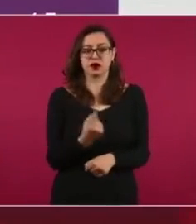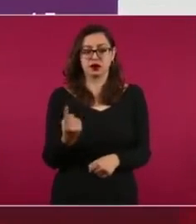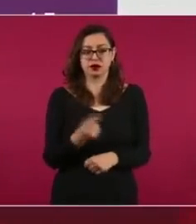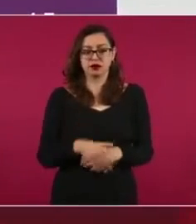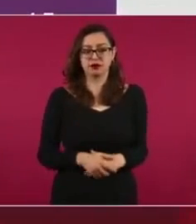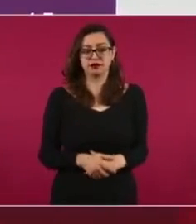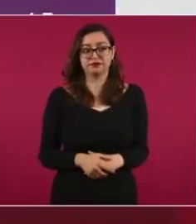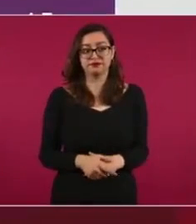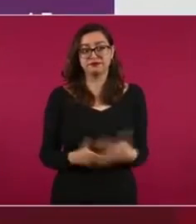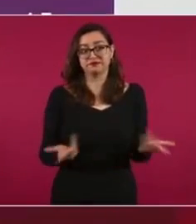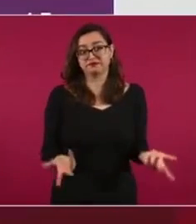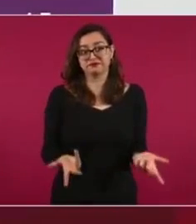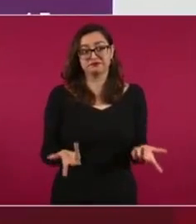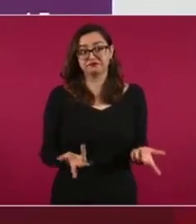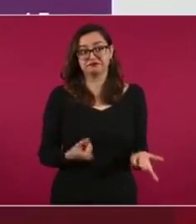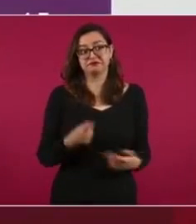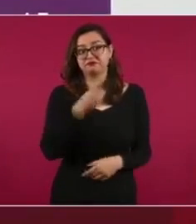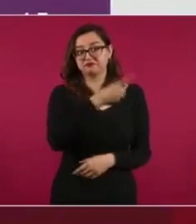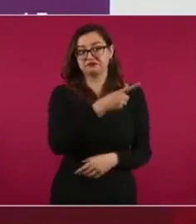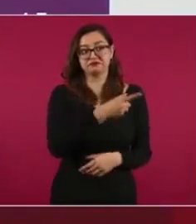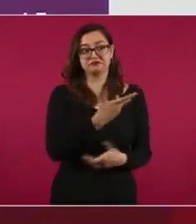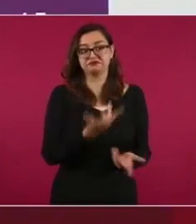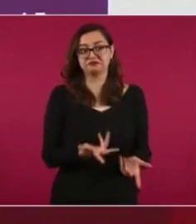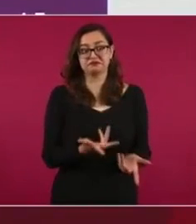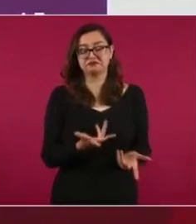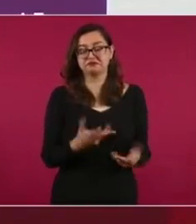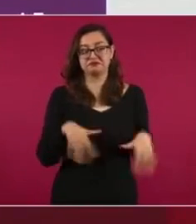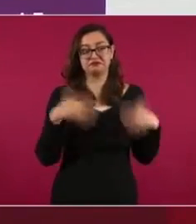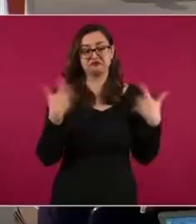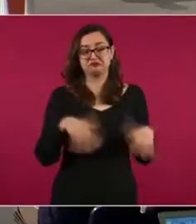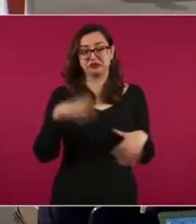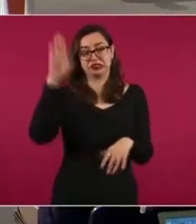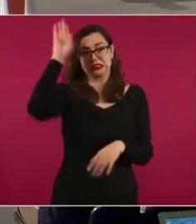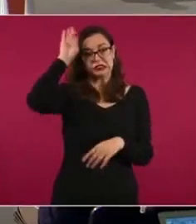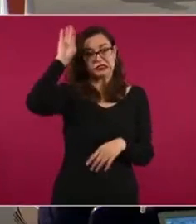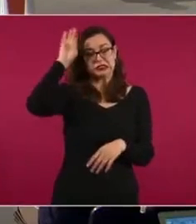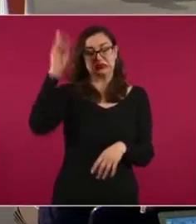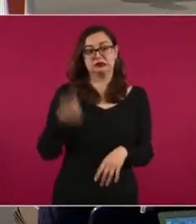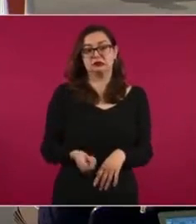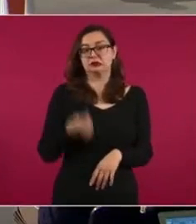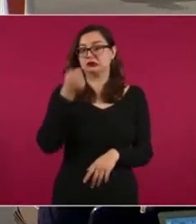ya llevaba muchos años que no se veía.